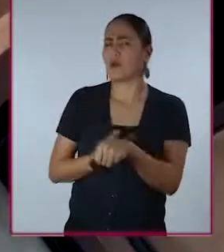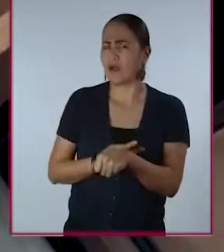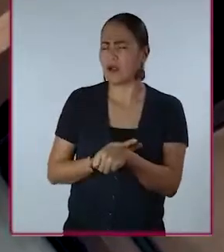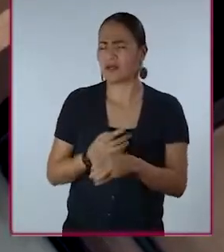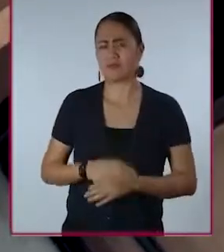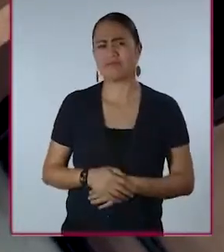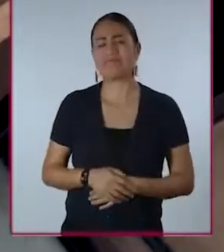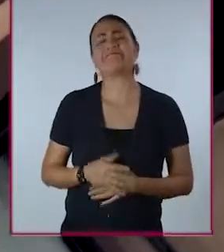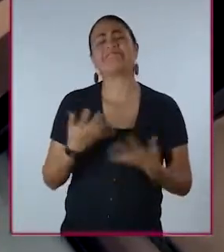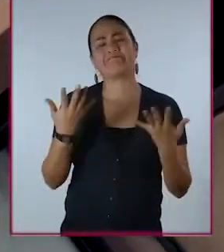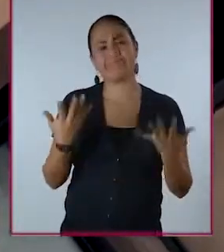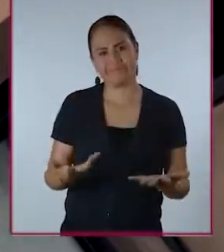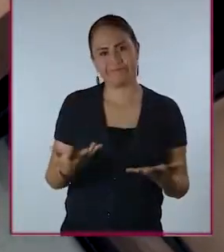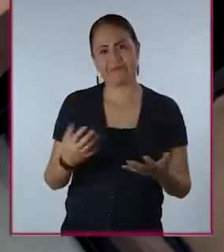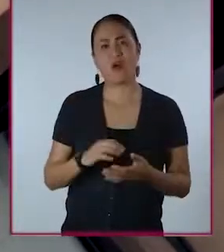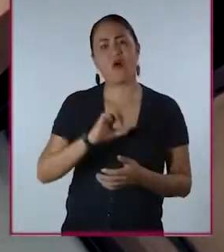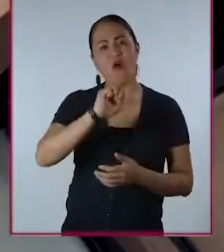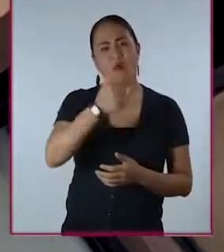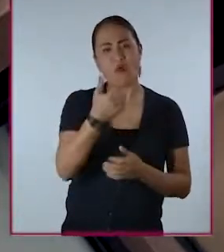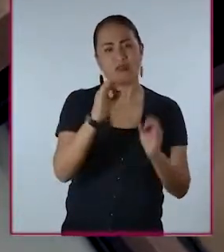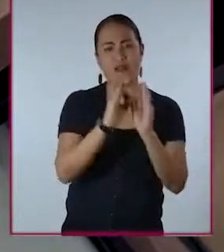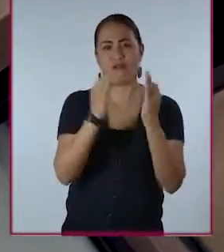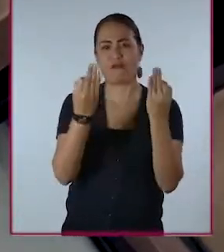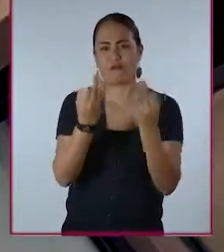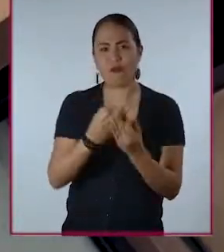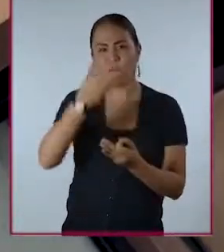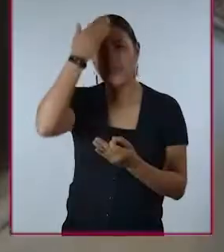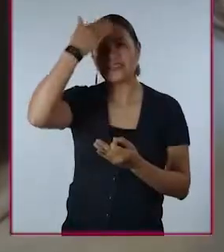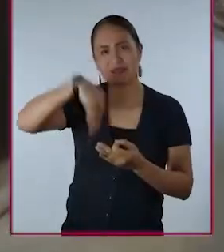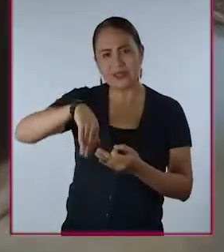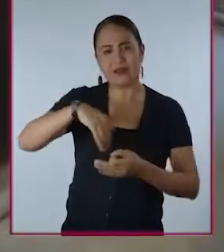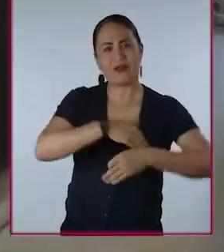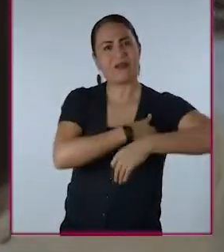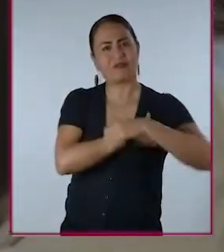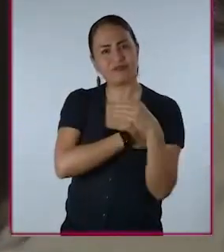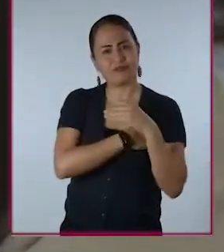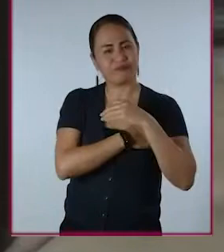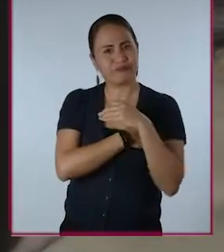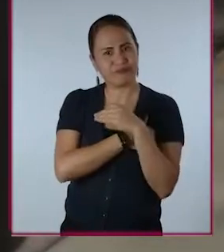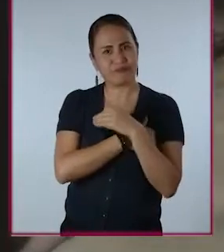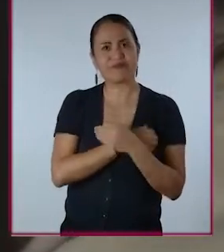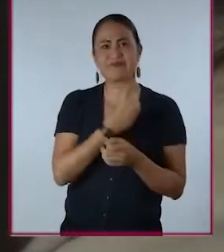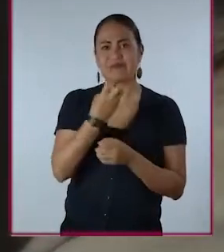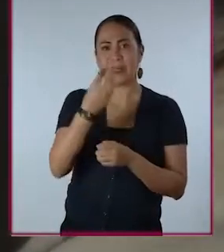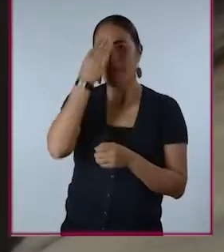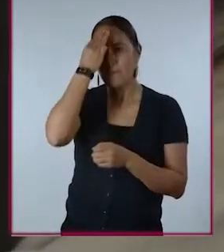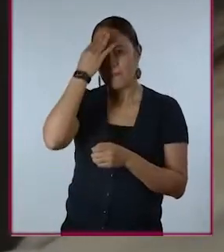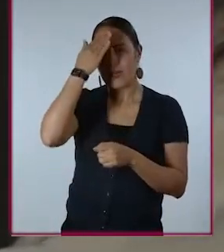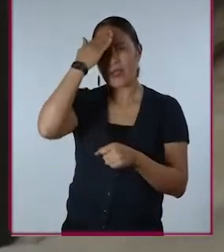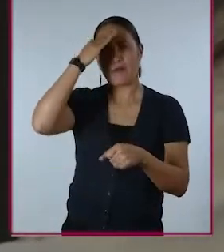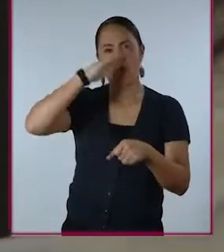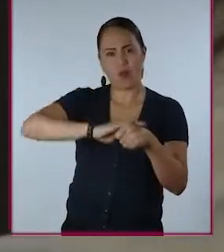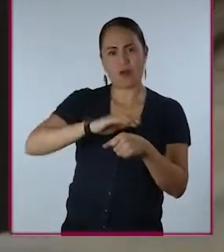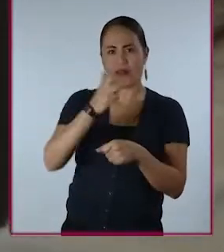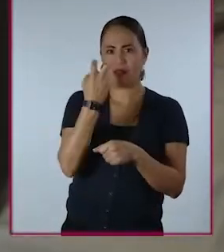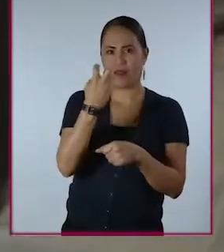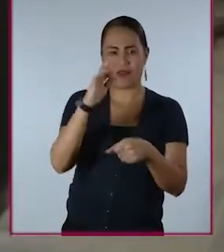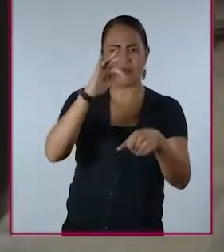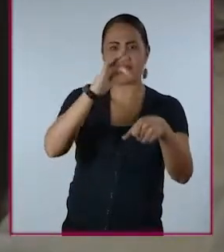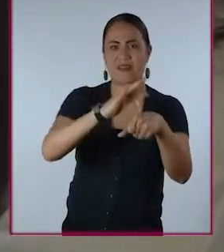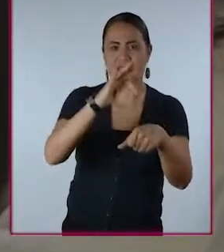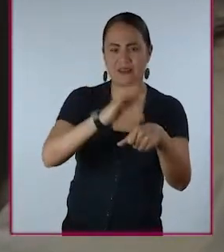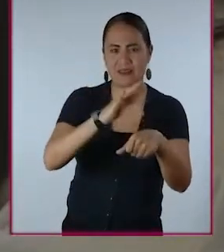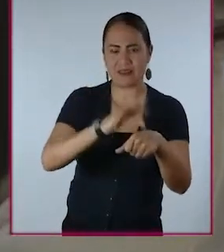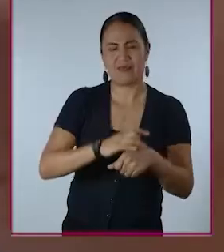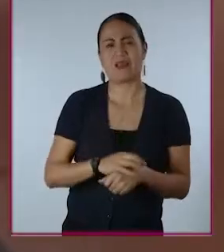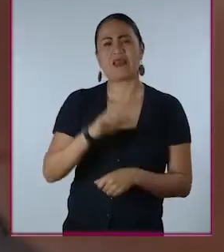es gracias a otra manera de archivar saberes y experiencias, la memoria tangible. Lo